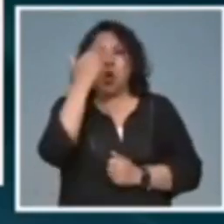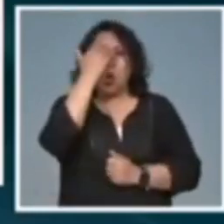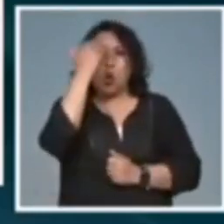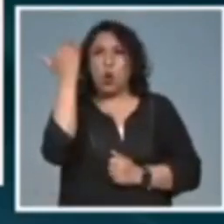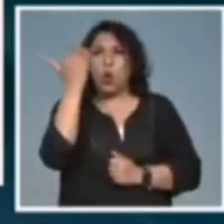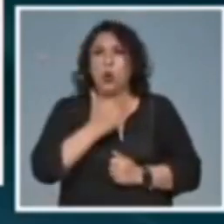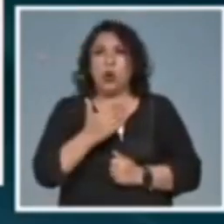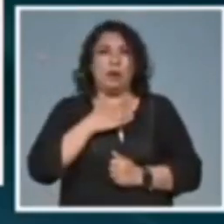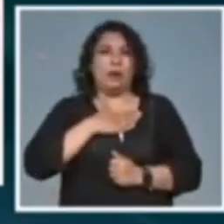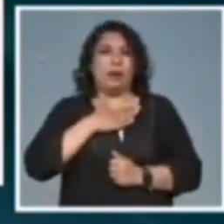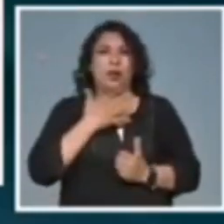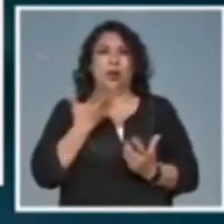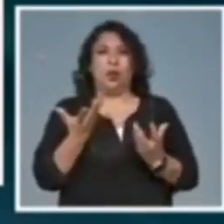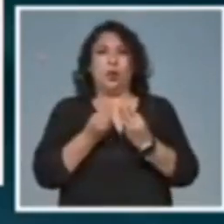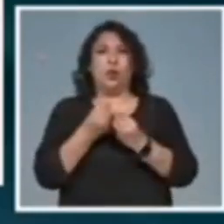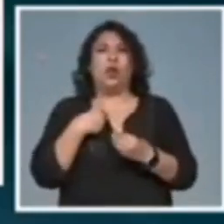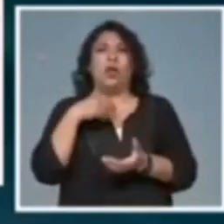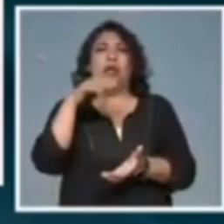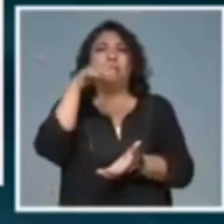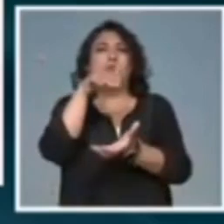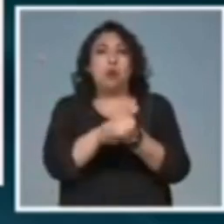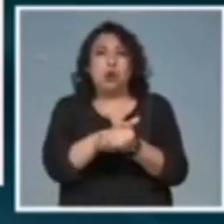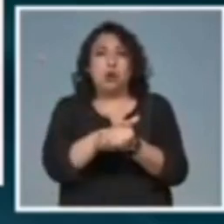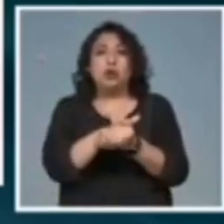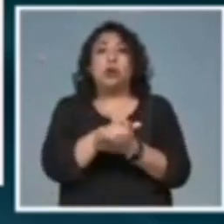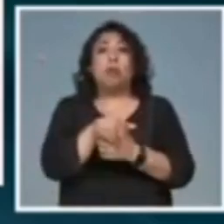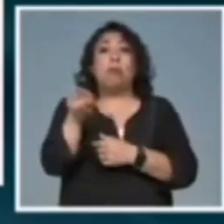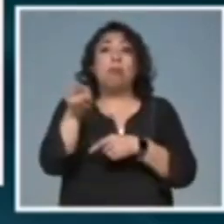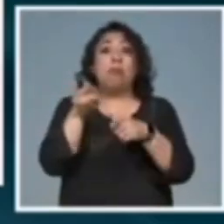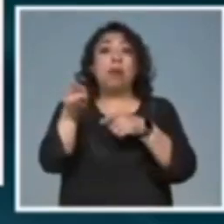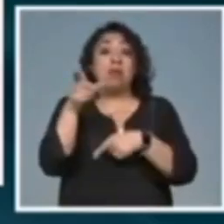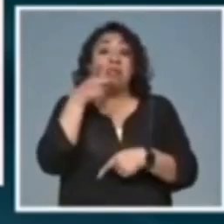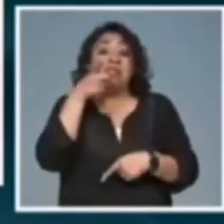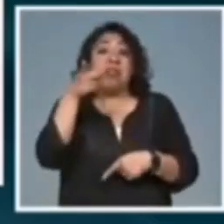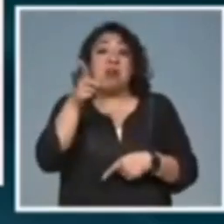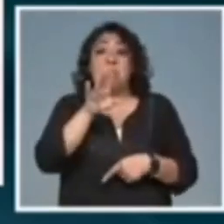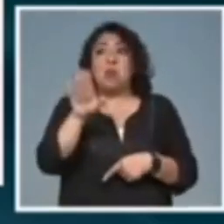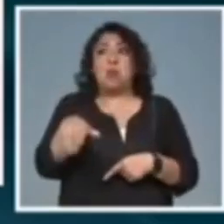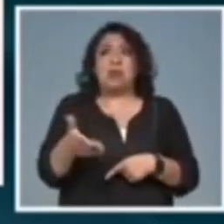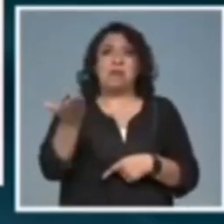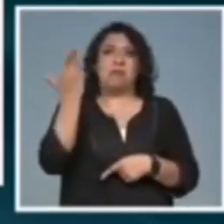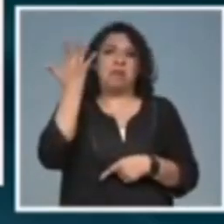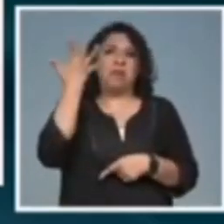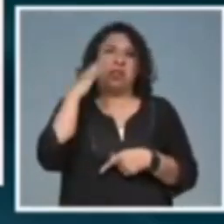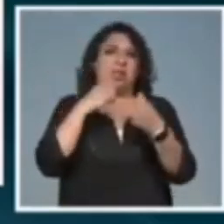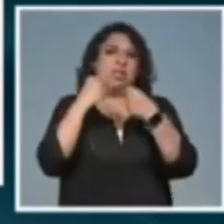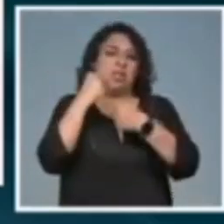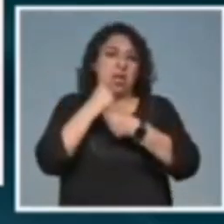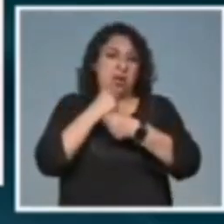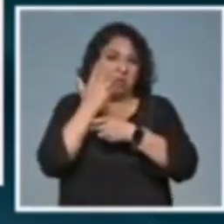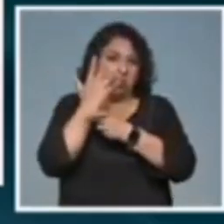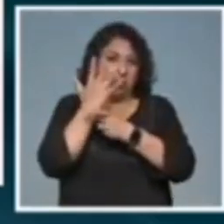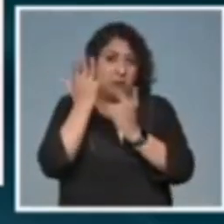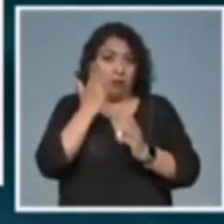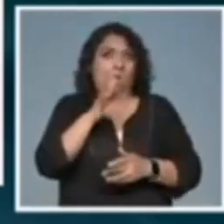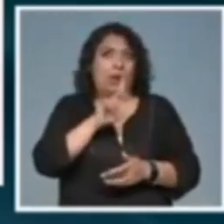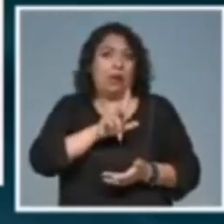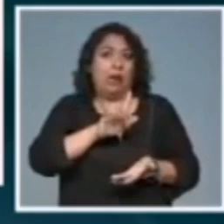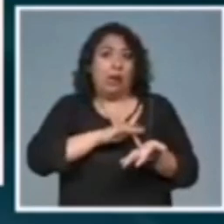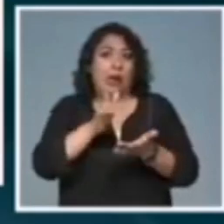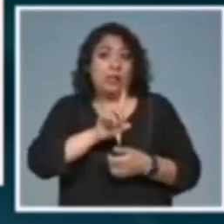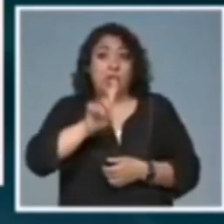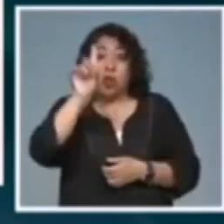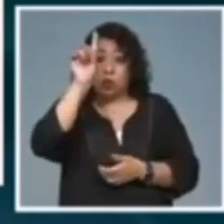terrible que tengo con mi esposo, que a él le dijeron que se moría hace 10 años. Bendito Dios,